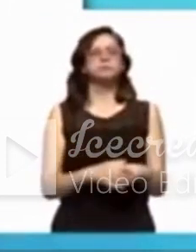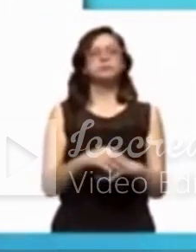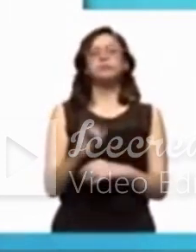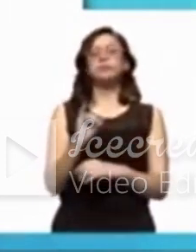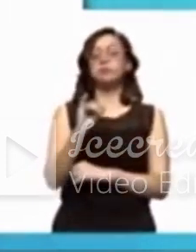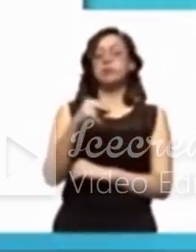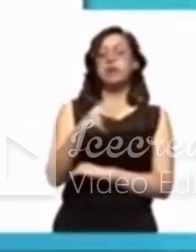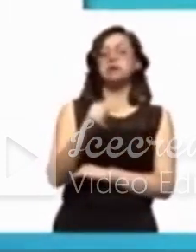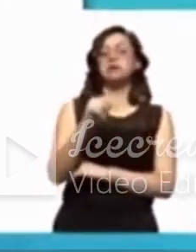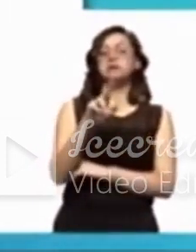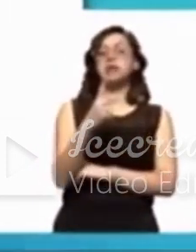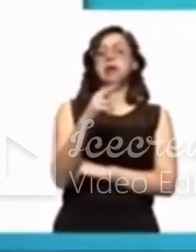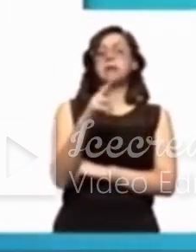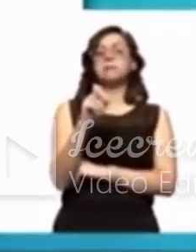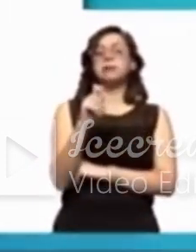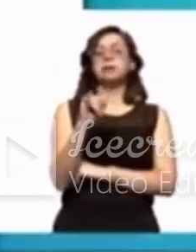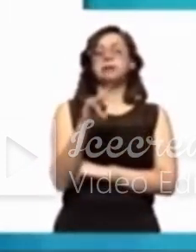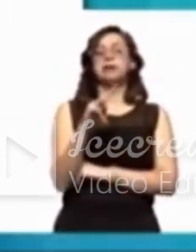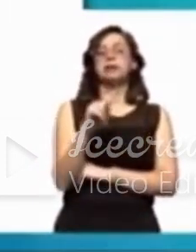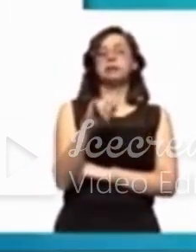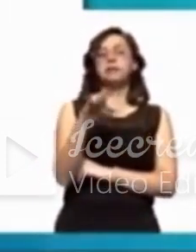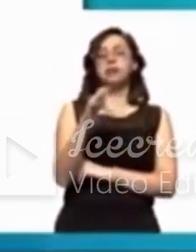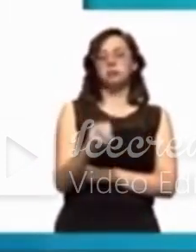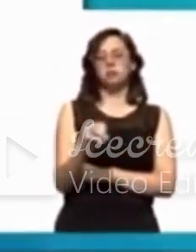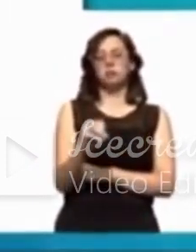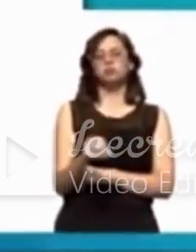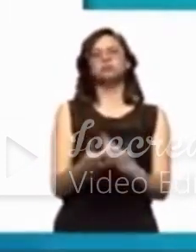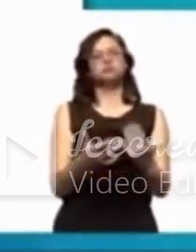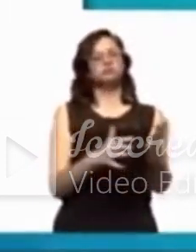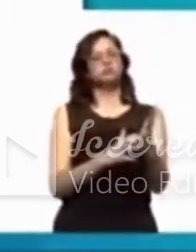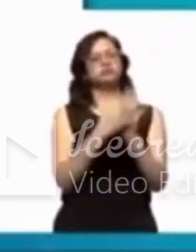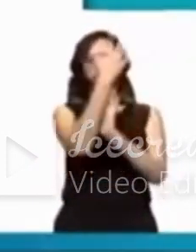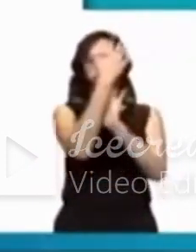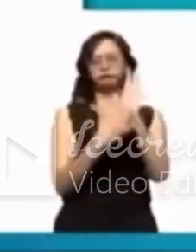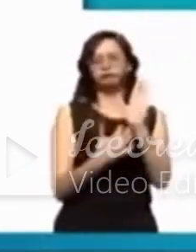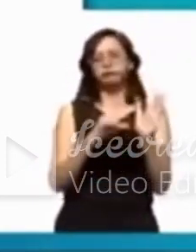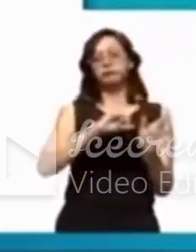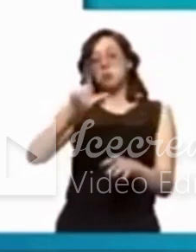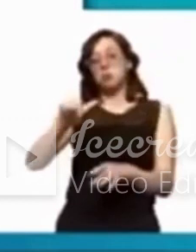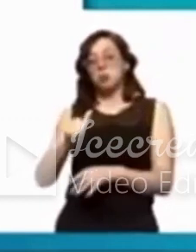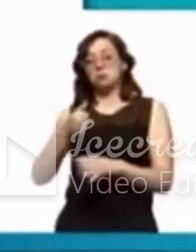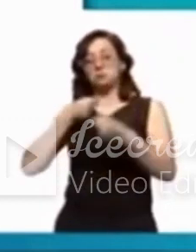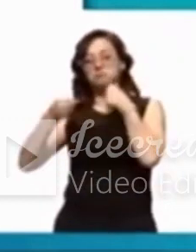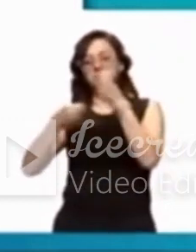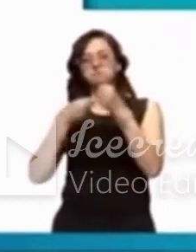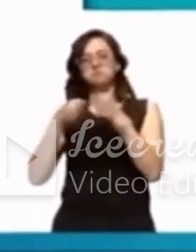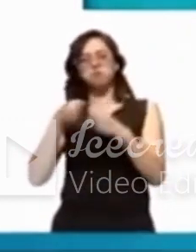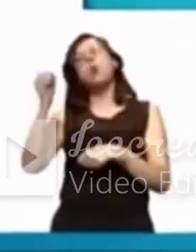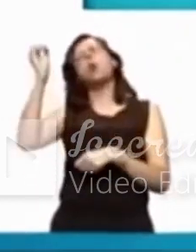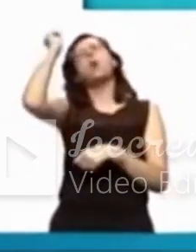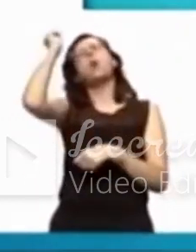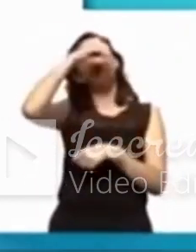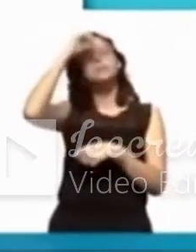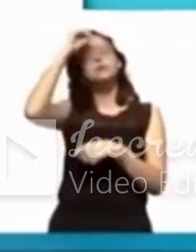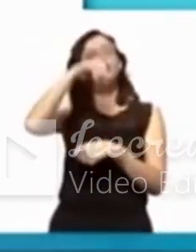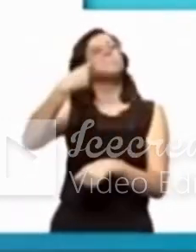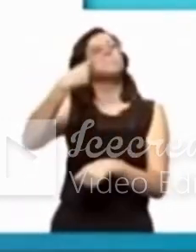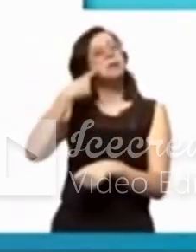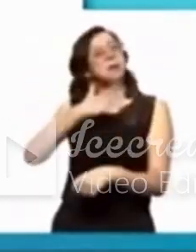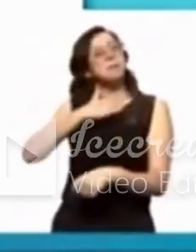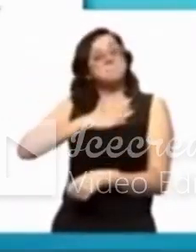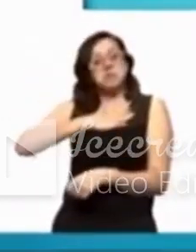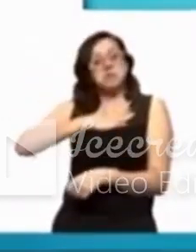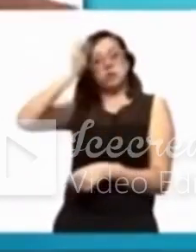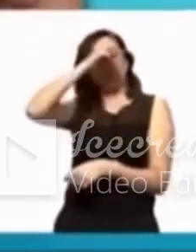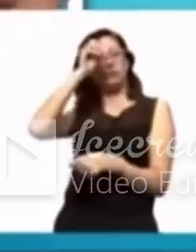Interpretativo. El reportero se permite la interpretación de los hechos y las situaciones, explicándole al lector su punto de